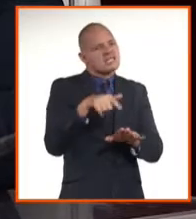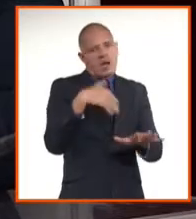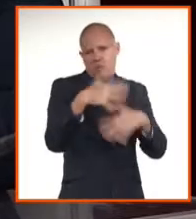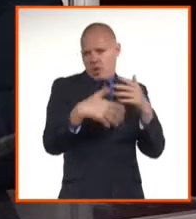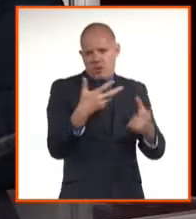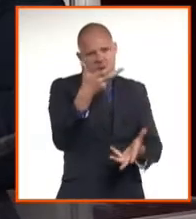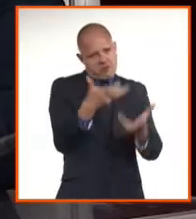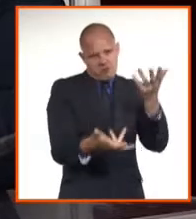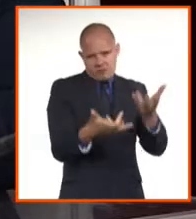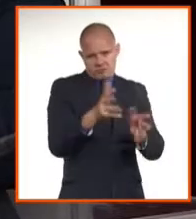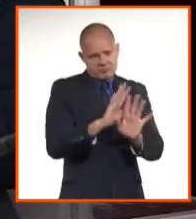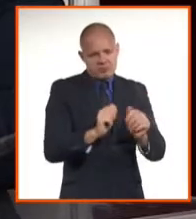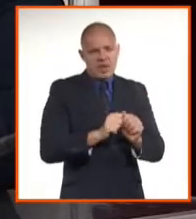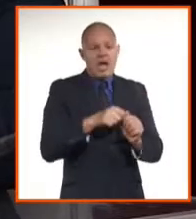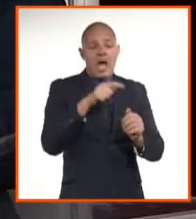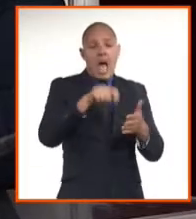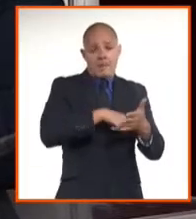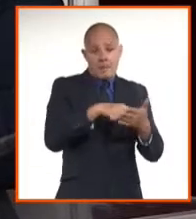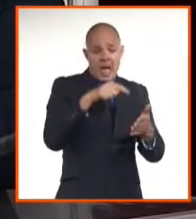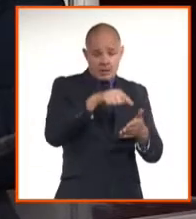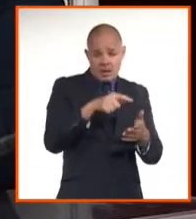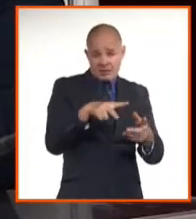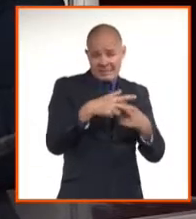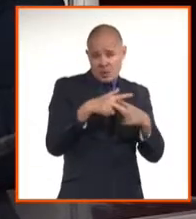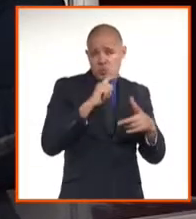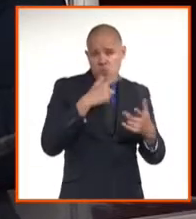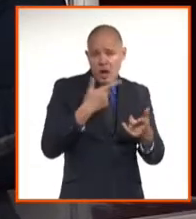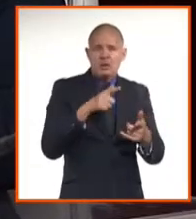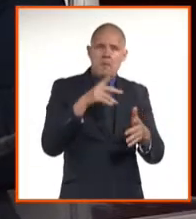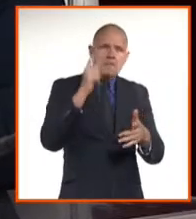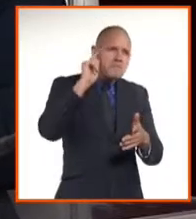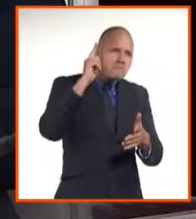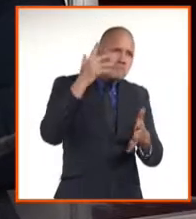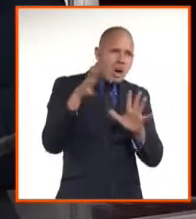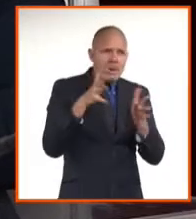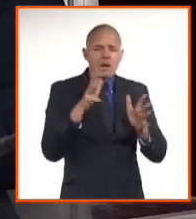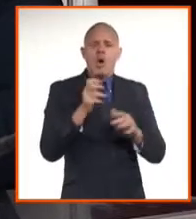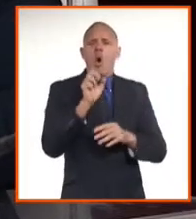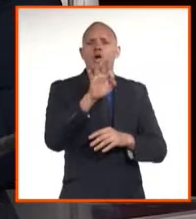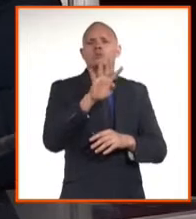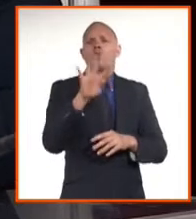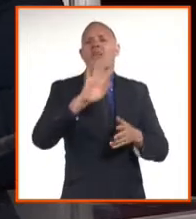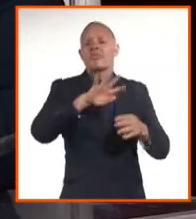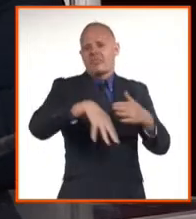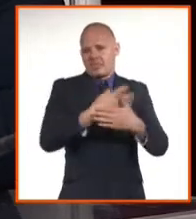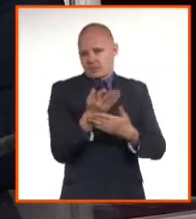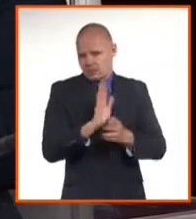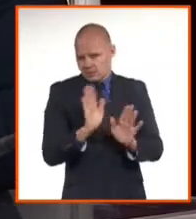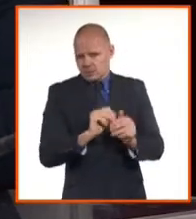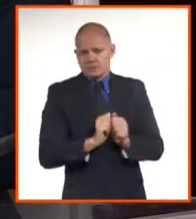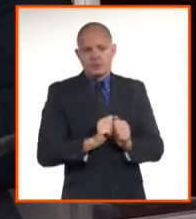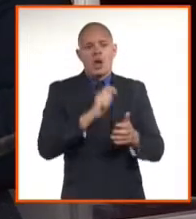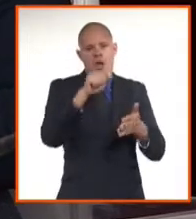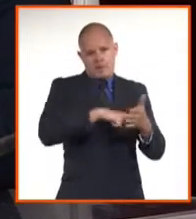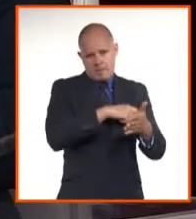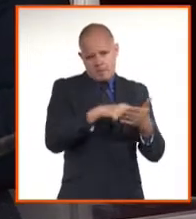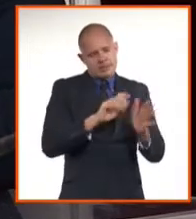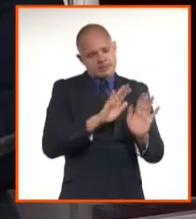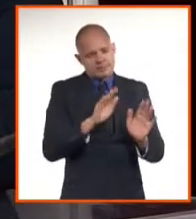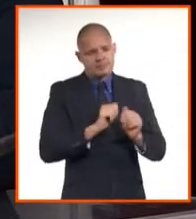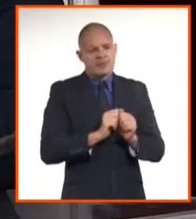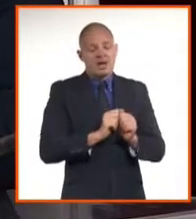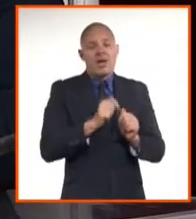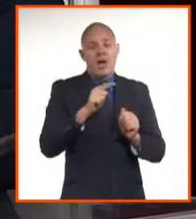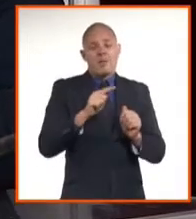Y producto de la necesidad de cambio de las paletas del cuarto paso del rotor de baja presión, ese mantenimiento se alargó